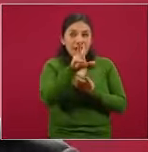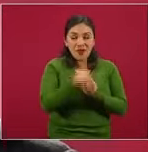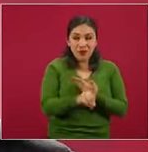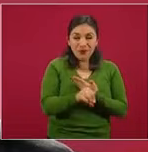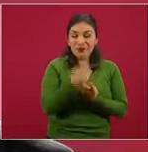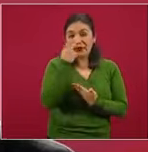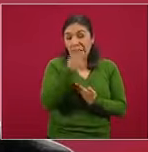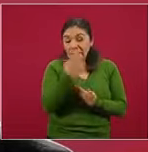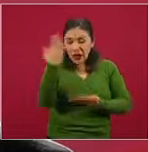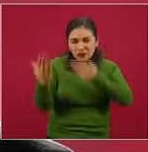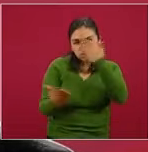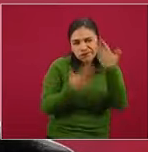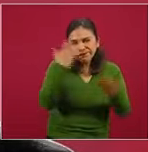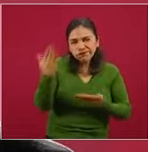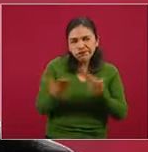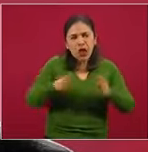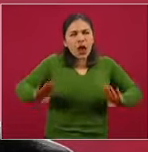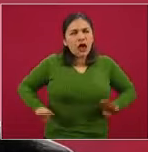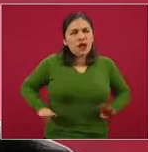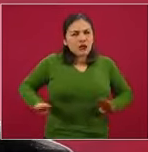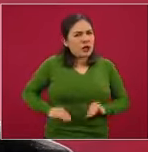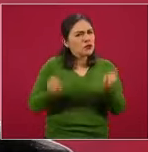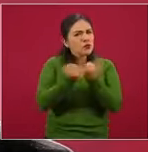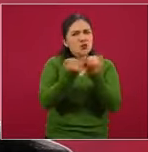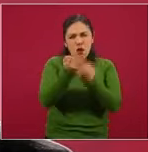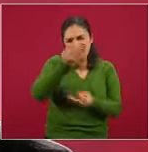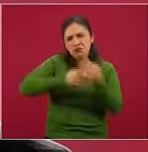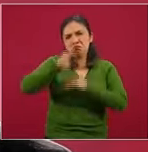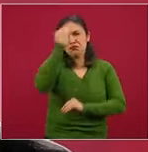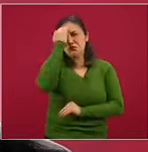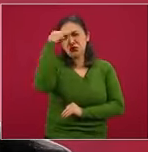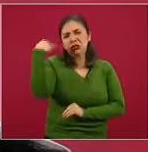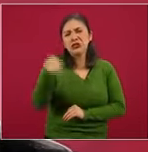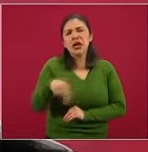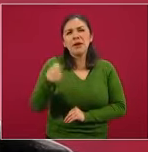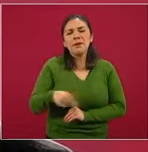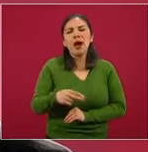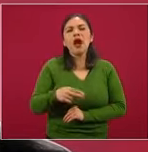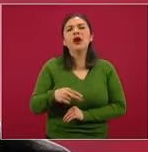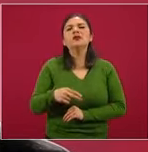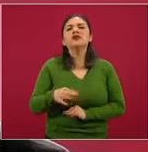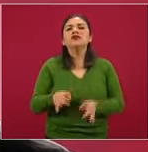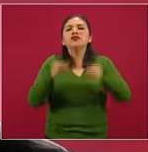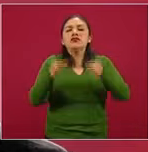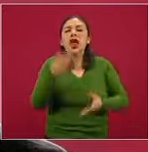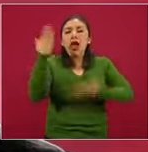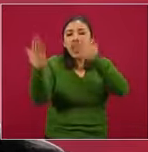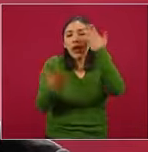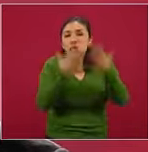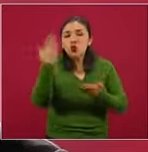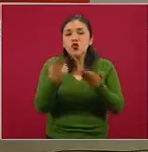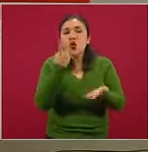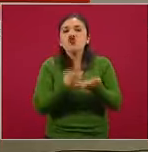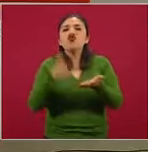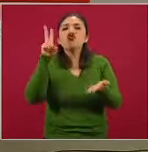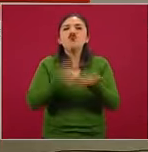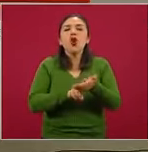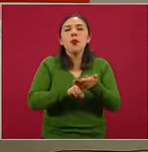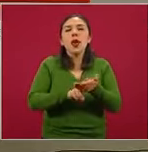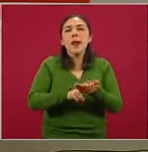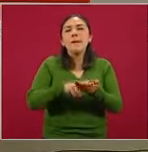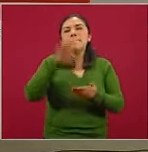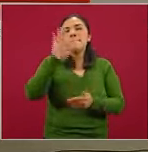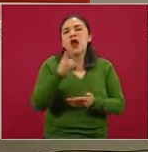Estos estudios tienen una característica también muy conocida que se llaman, técnicamente se llama estudios de doble